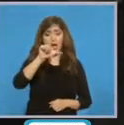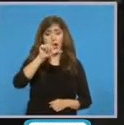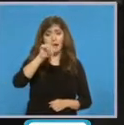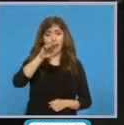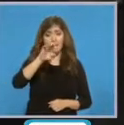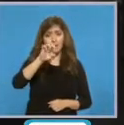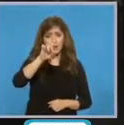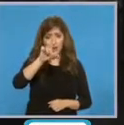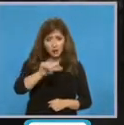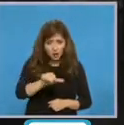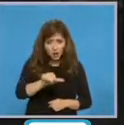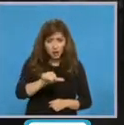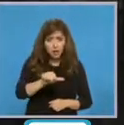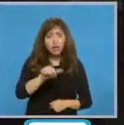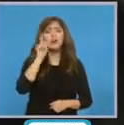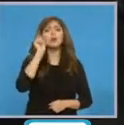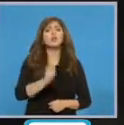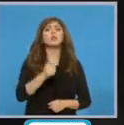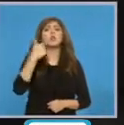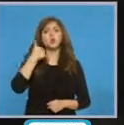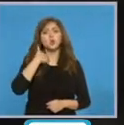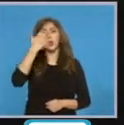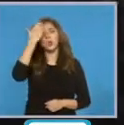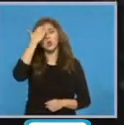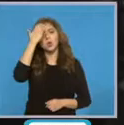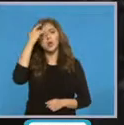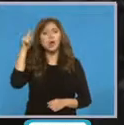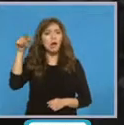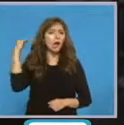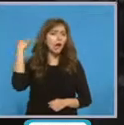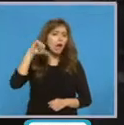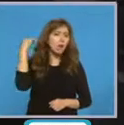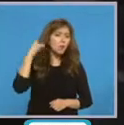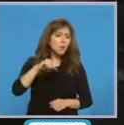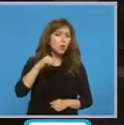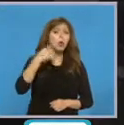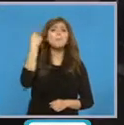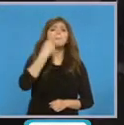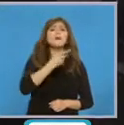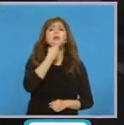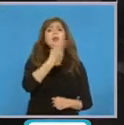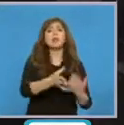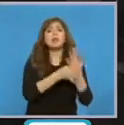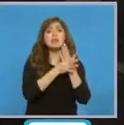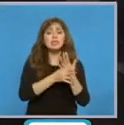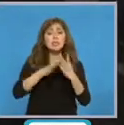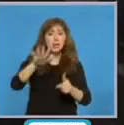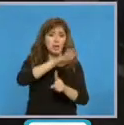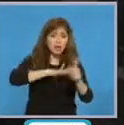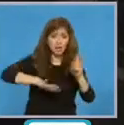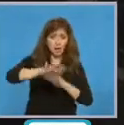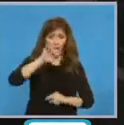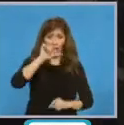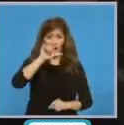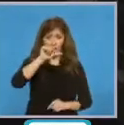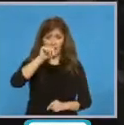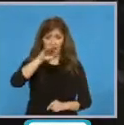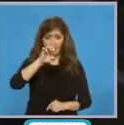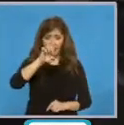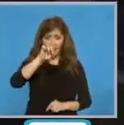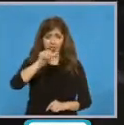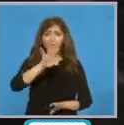estrellas, cielo estrellado. Yo conocí el Acapulco, que también parecía como de playa, pero me cuentan que el Alameda era súper bien